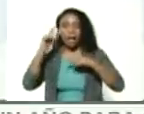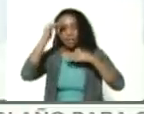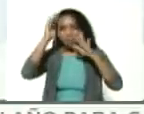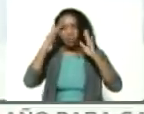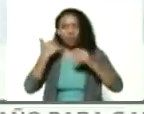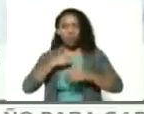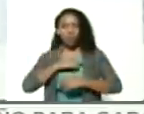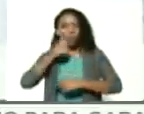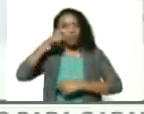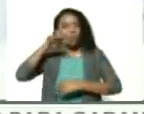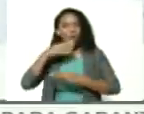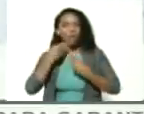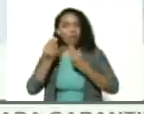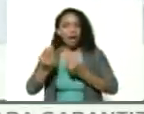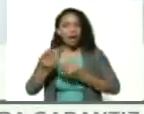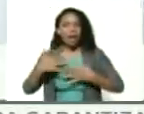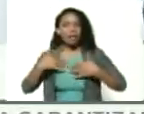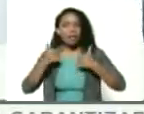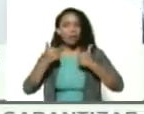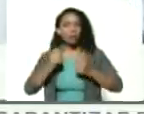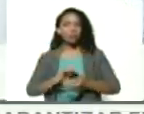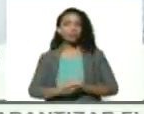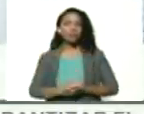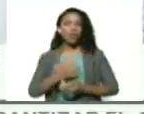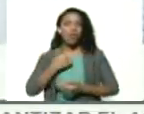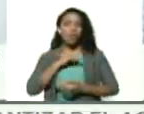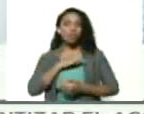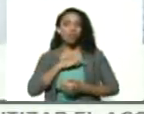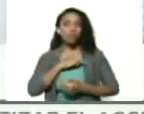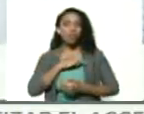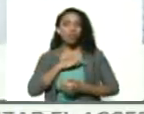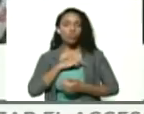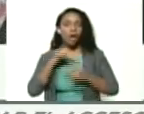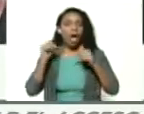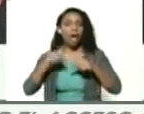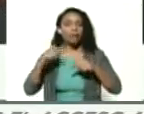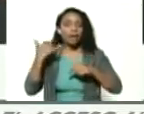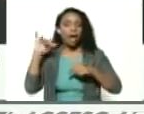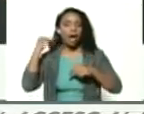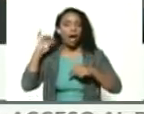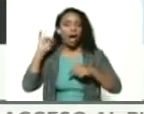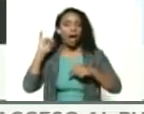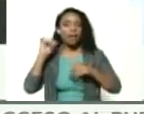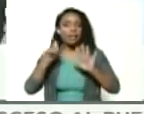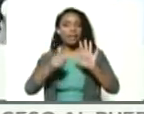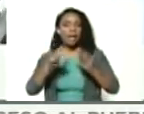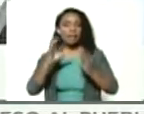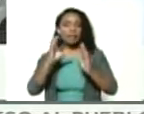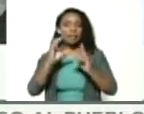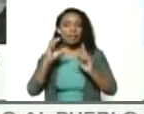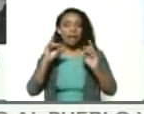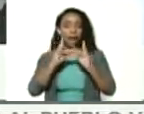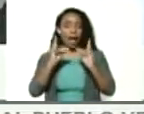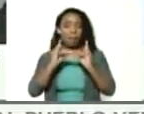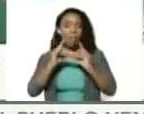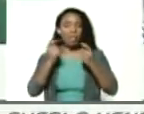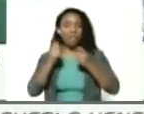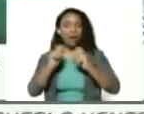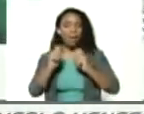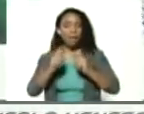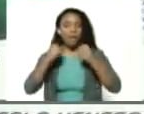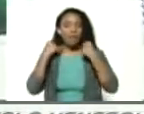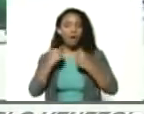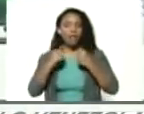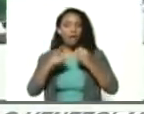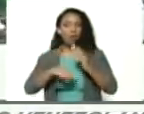nuestro pueblo y garantizarle la salud. Nosotros aquí tenemos 6 camas de terapia intensiva totalmente